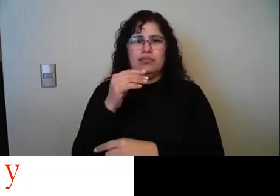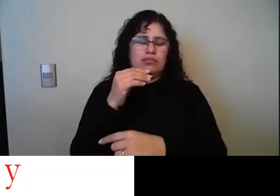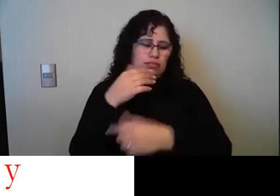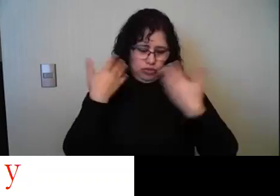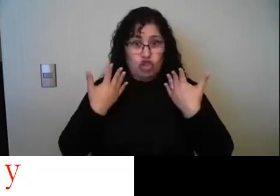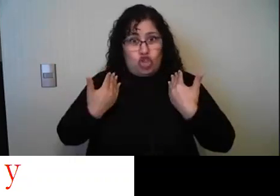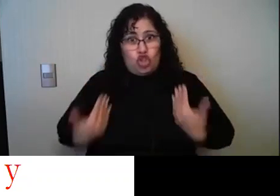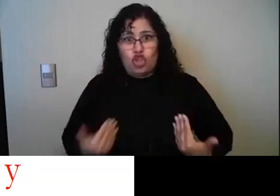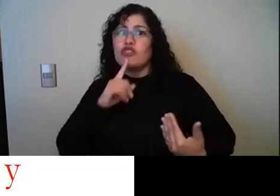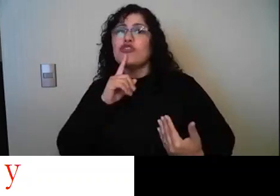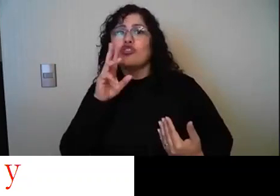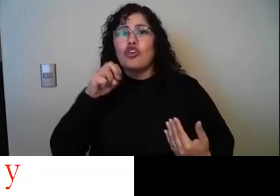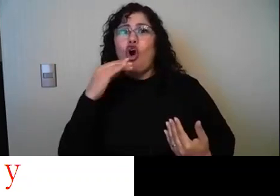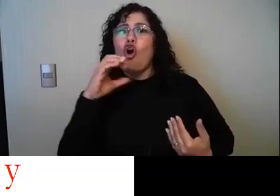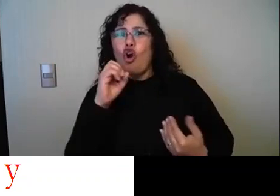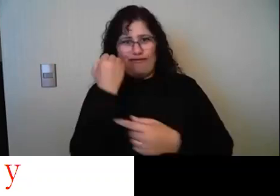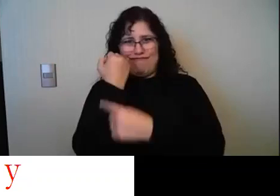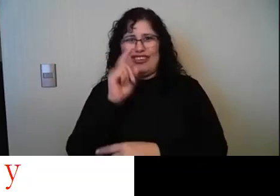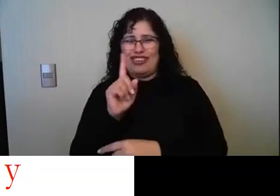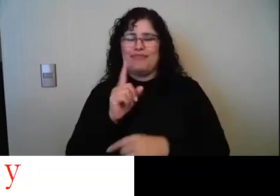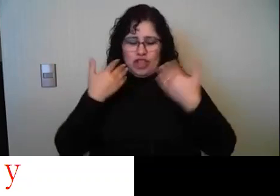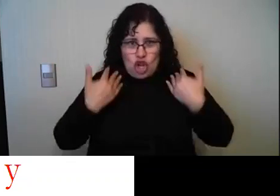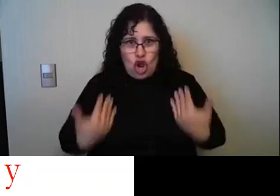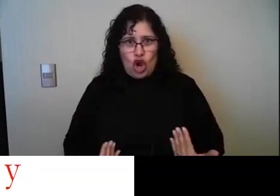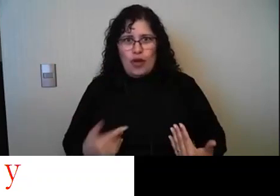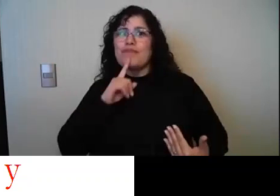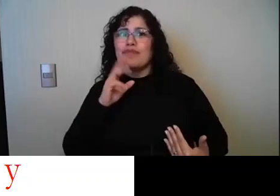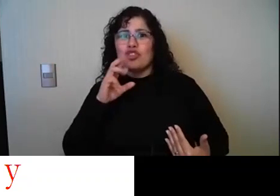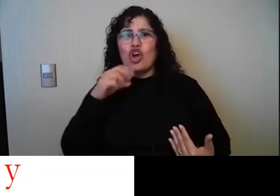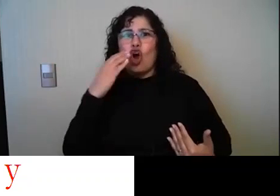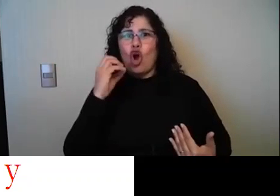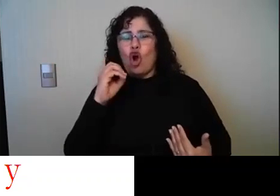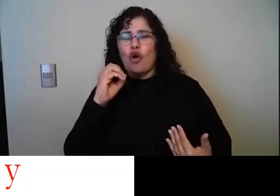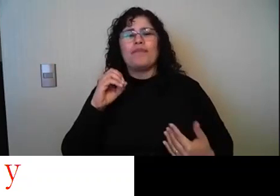es transmitida, ¿cierto?, por los nervios espinales, y